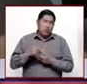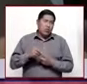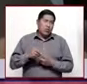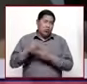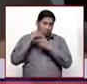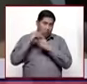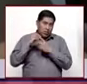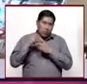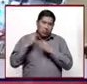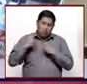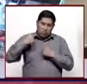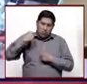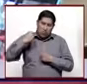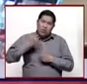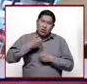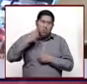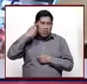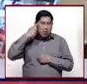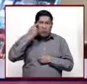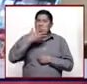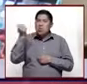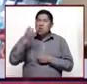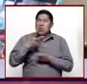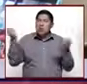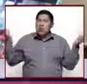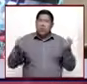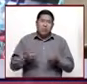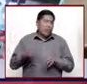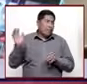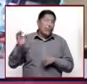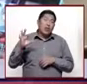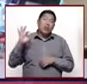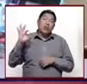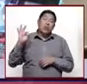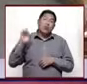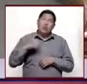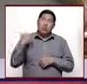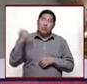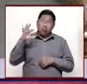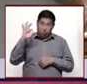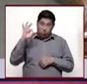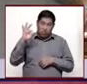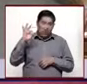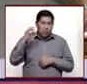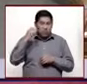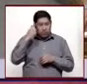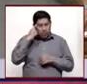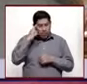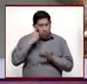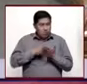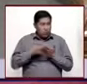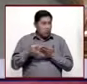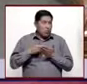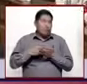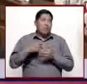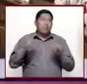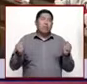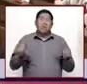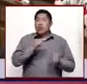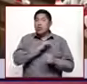que tienen que desaparecer. El hecho de que desaparezcan 9, como propone el alcalde Iván